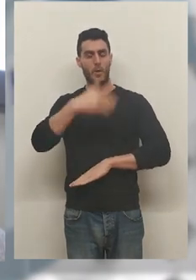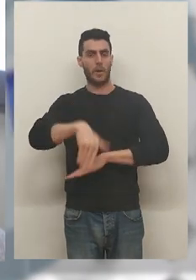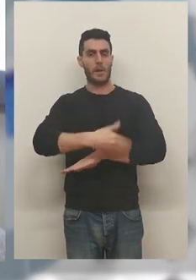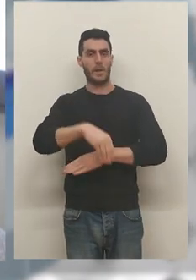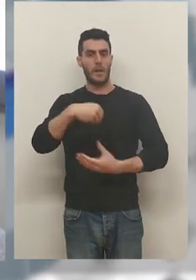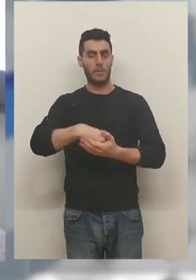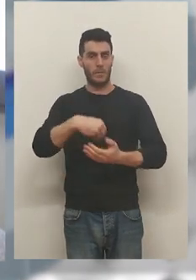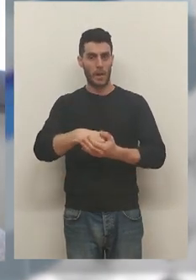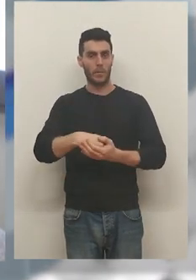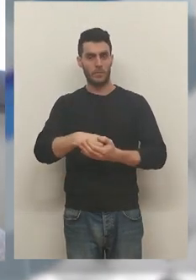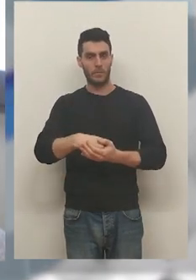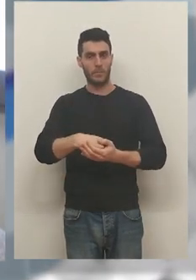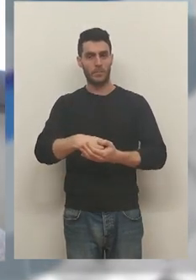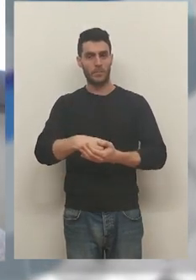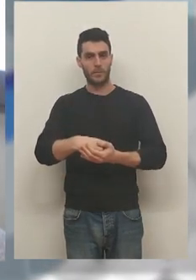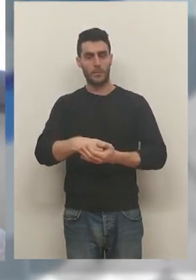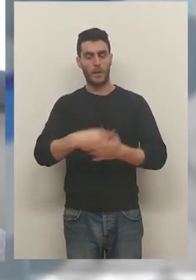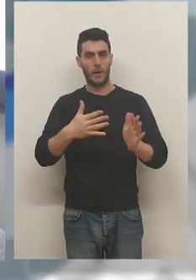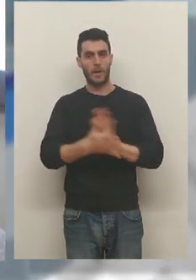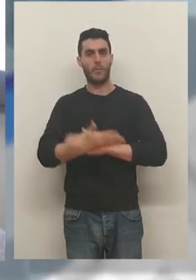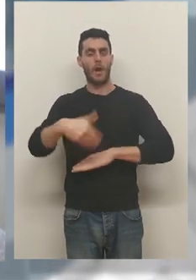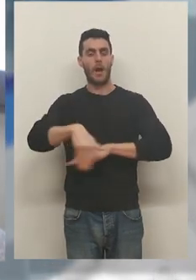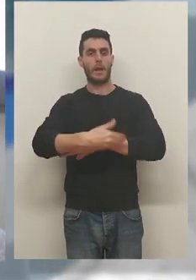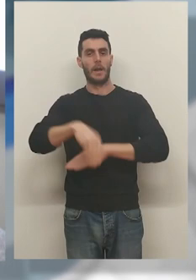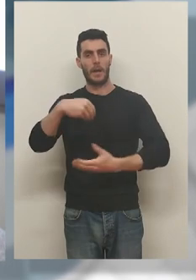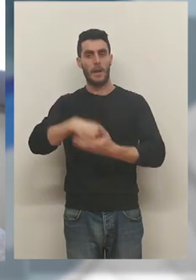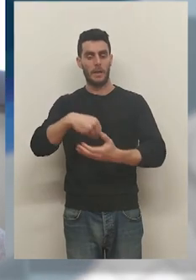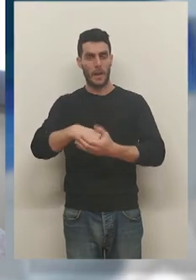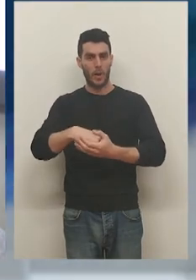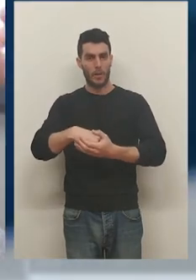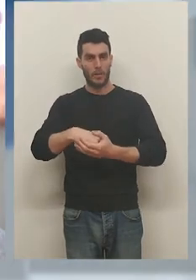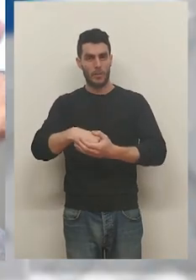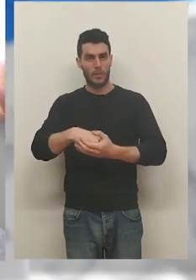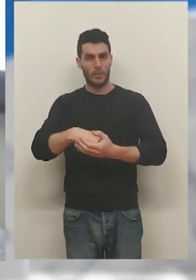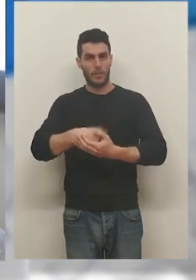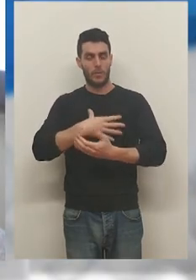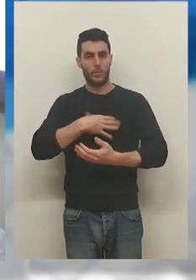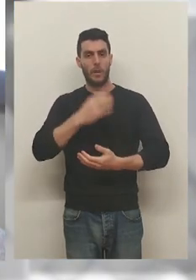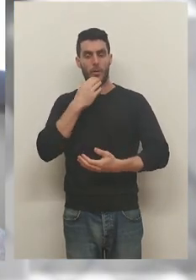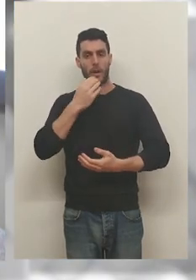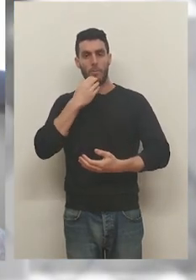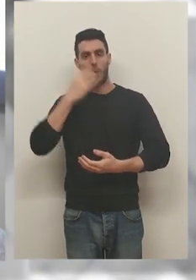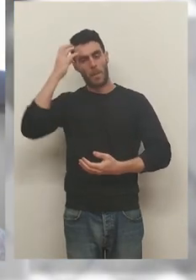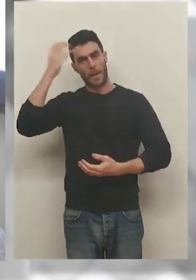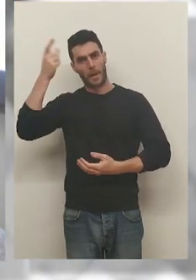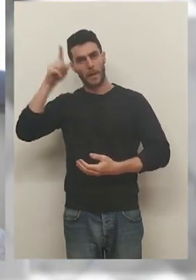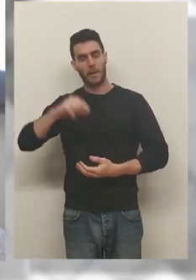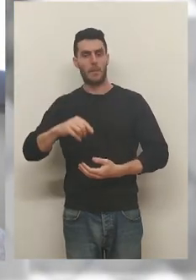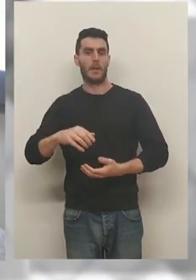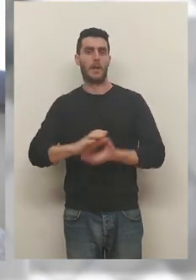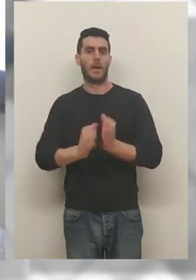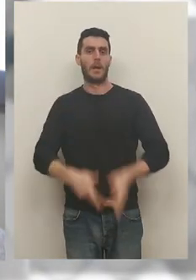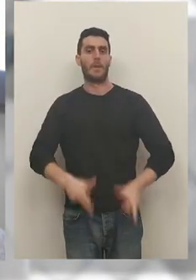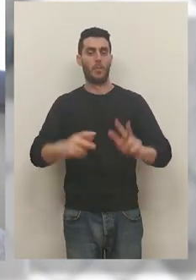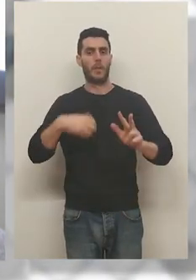es una calle más interior que no es calle de paso sino que es una calle interior entre lo que pueda ser vara de rey y